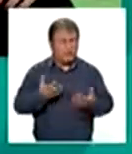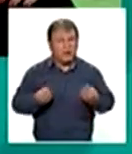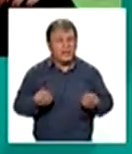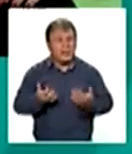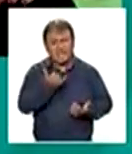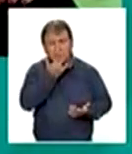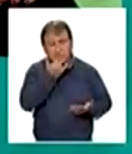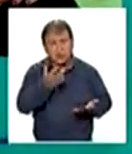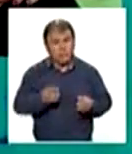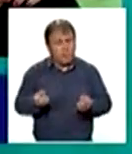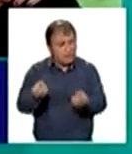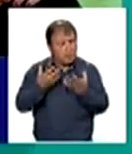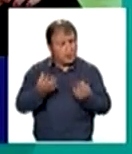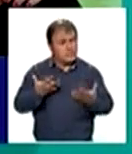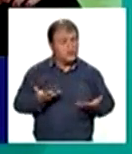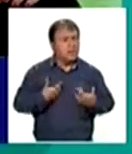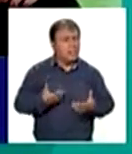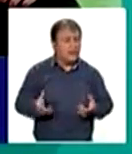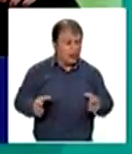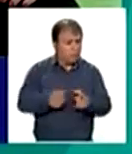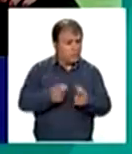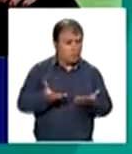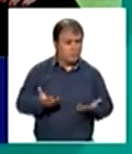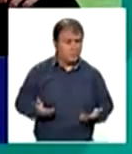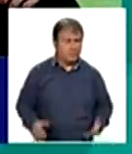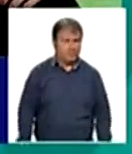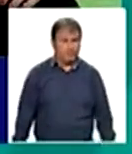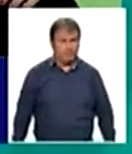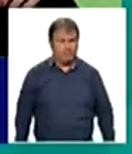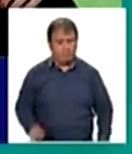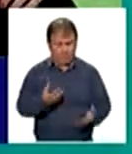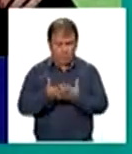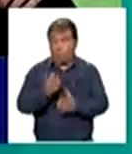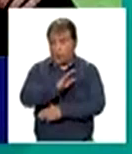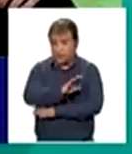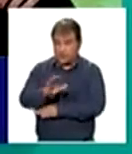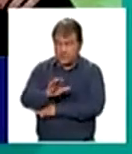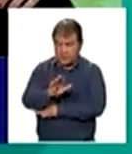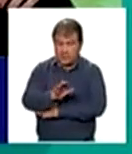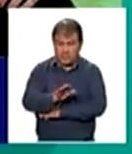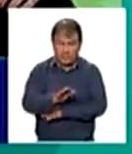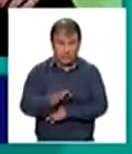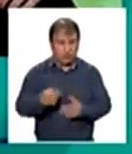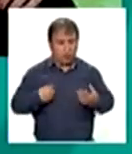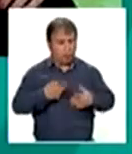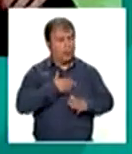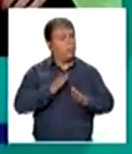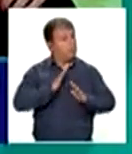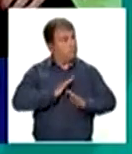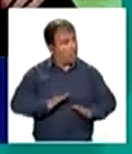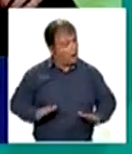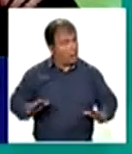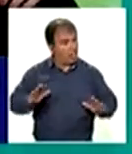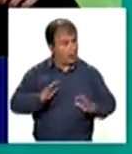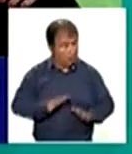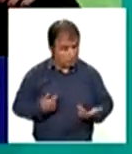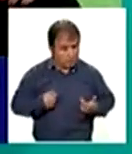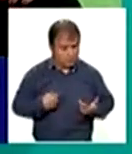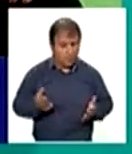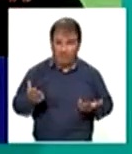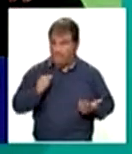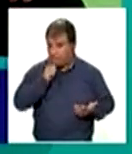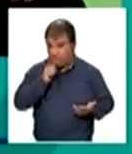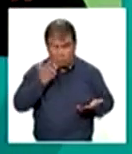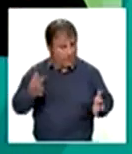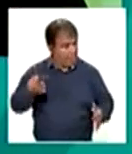esa información la Comisión Nacional de Antidopaje? ¿Cómo estás? Muy buenas tardes. Nosotros nos tomamos con mucha calma. Todavía no